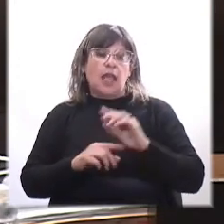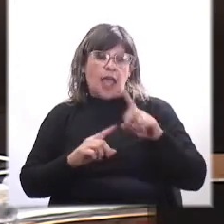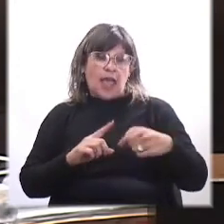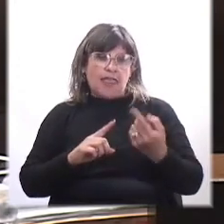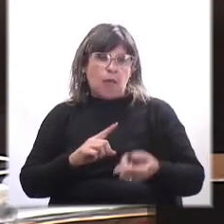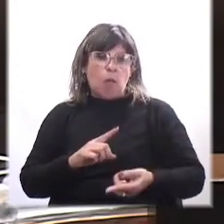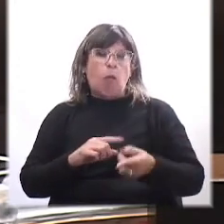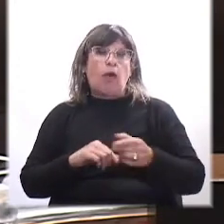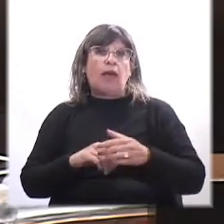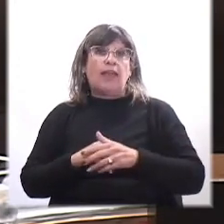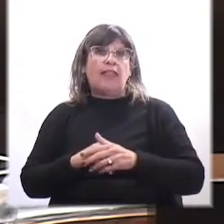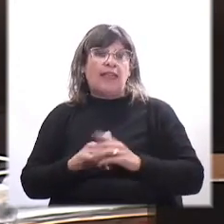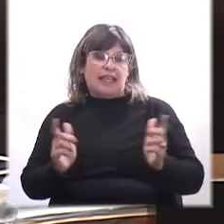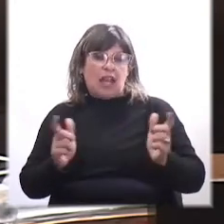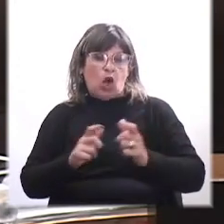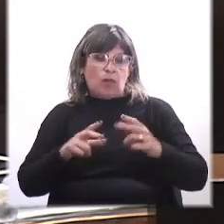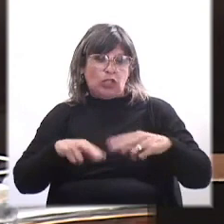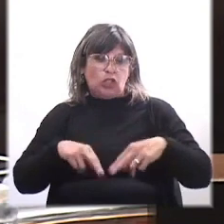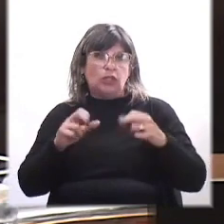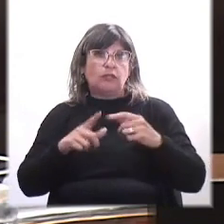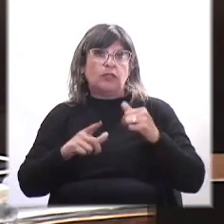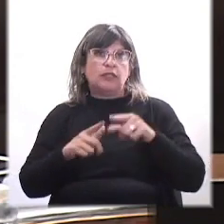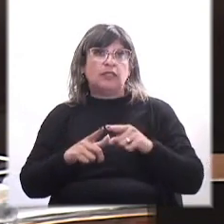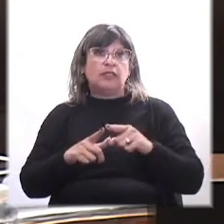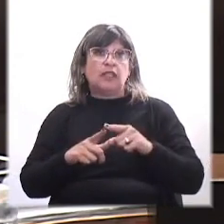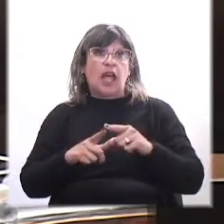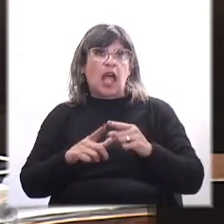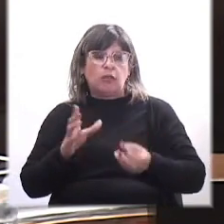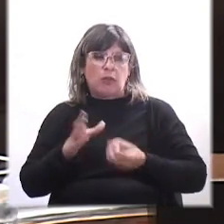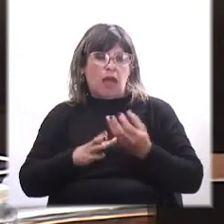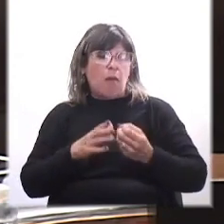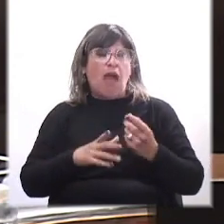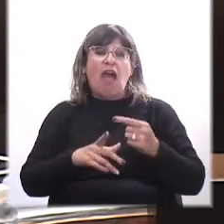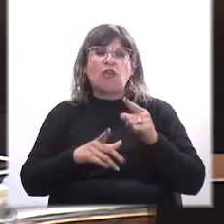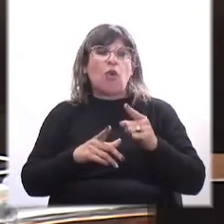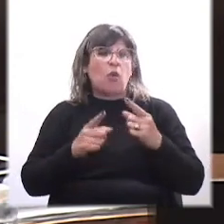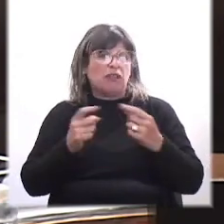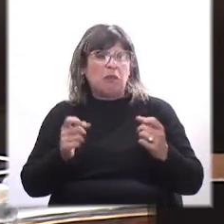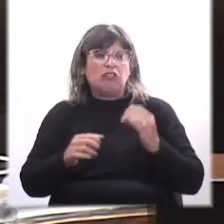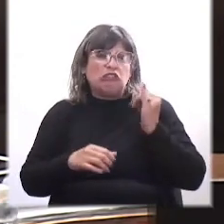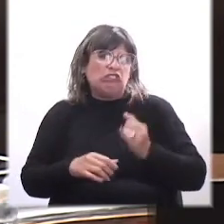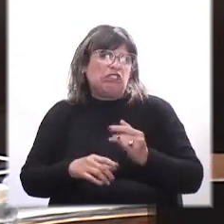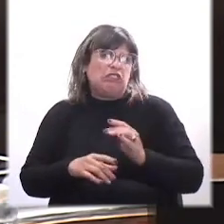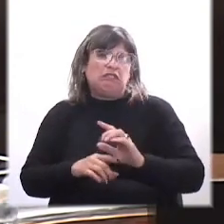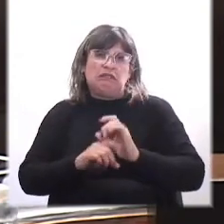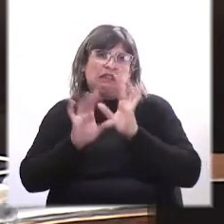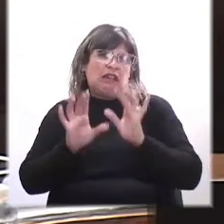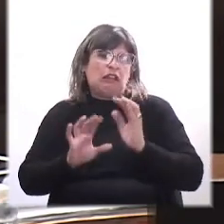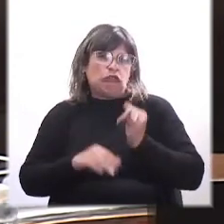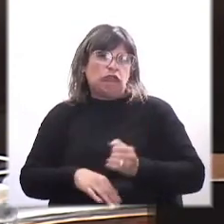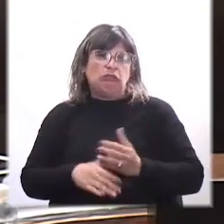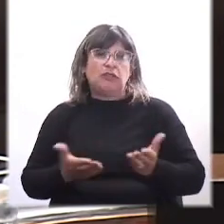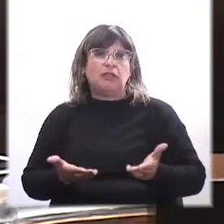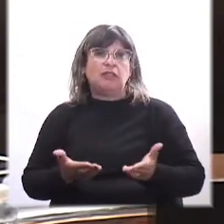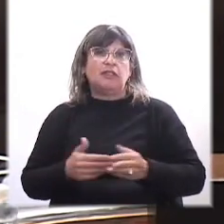Después de esta comisión investigadora han surgido nuevos elementos, sí, sin duda que sí.